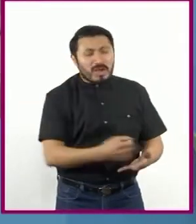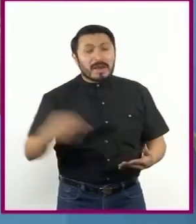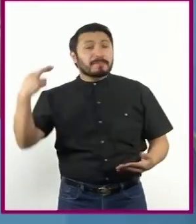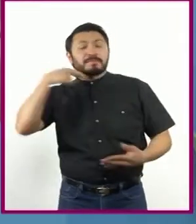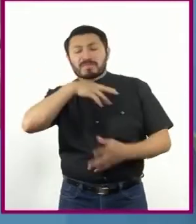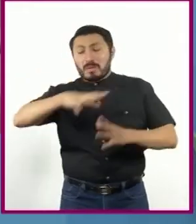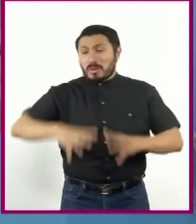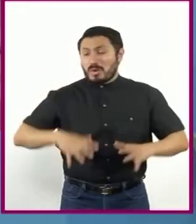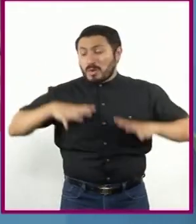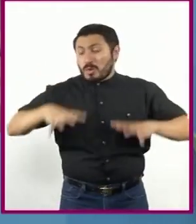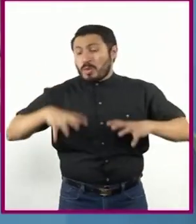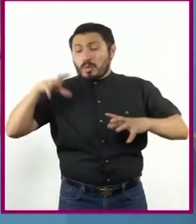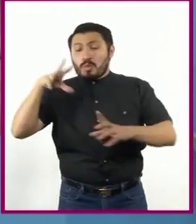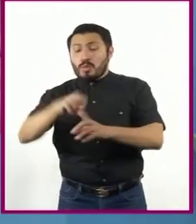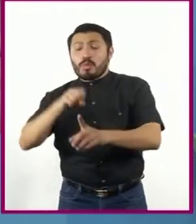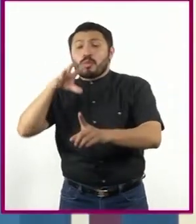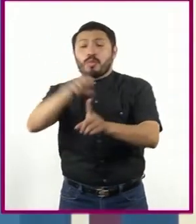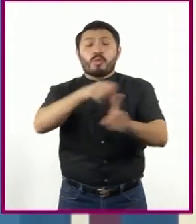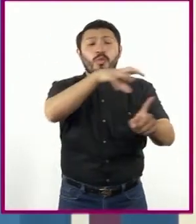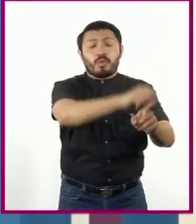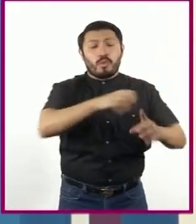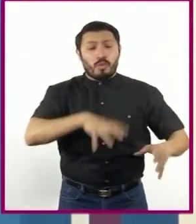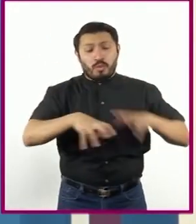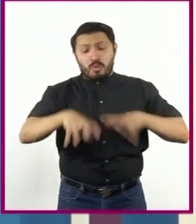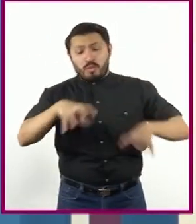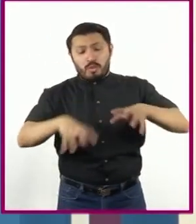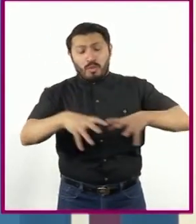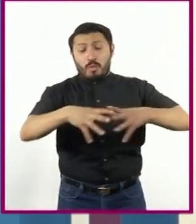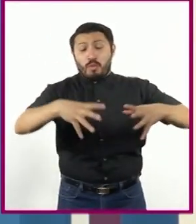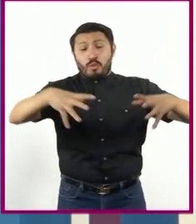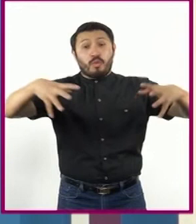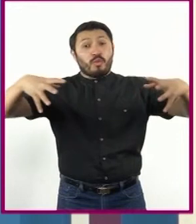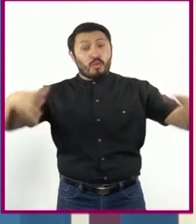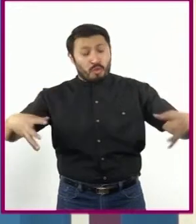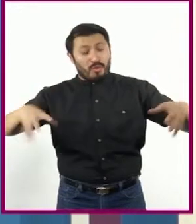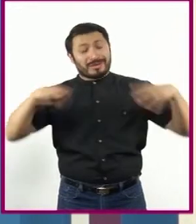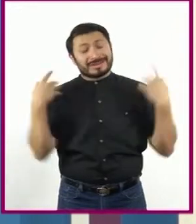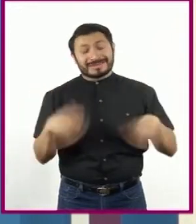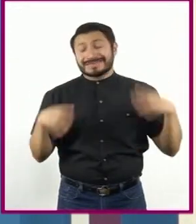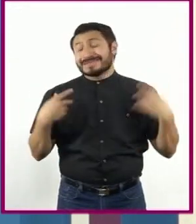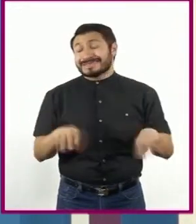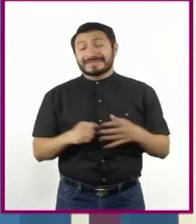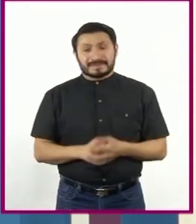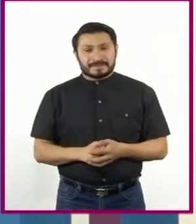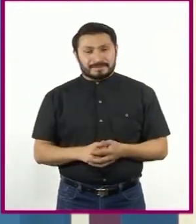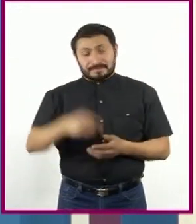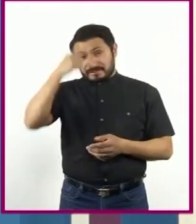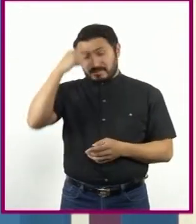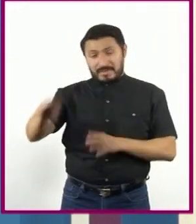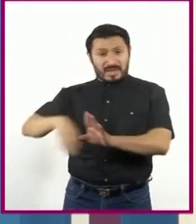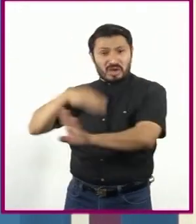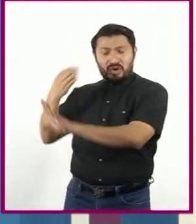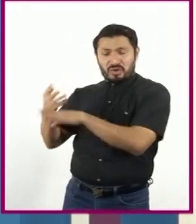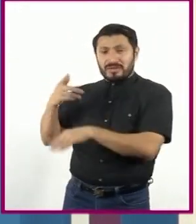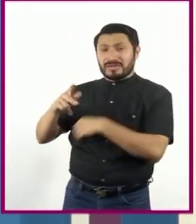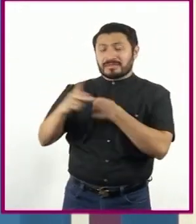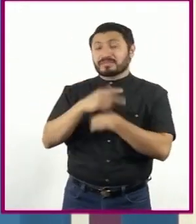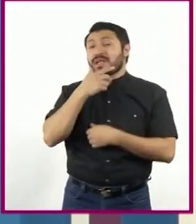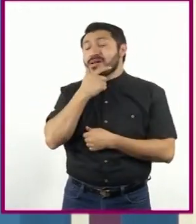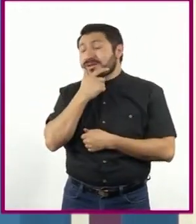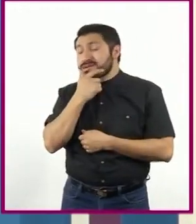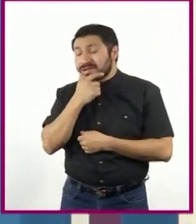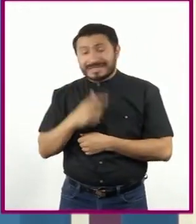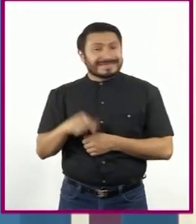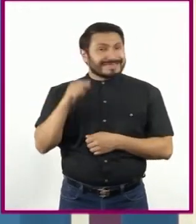territorios hasta formar un gran imperio. Para atacar a Gran Bretaña, su máximo enemigo,